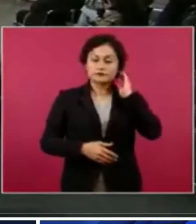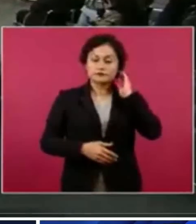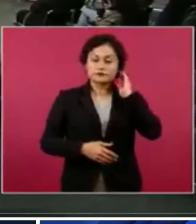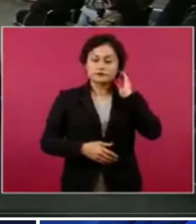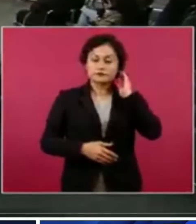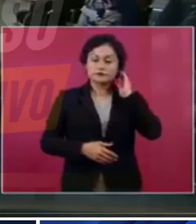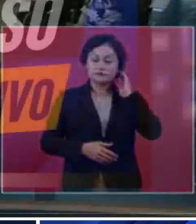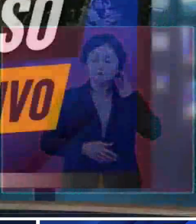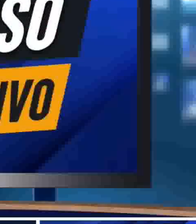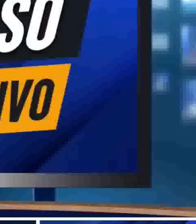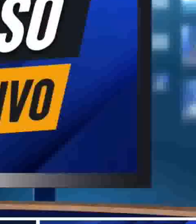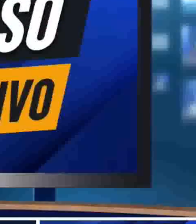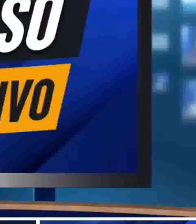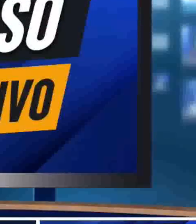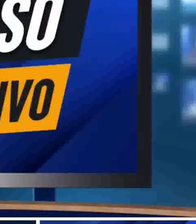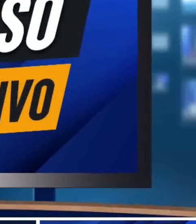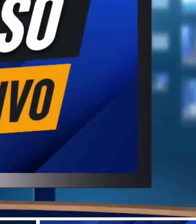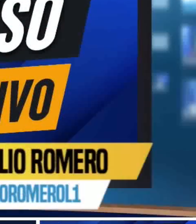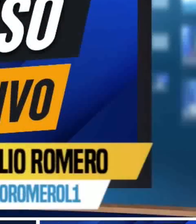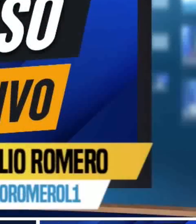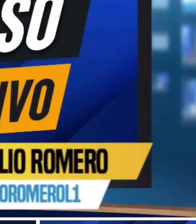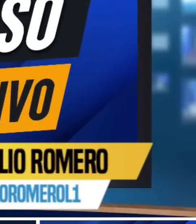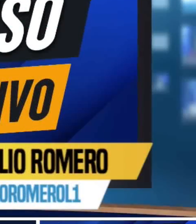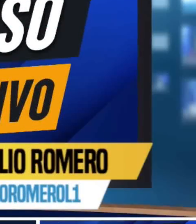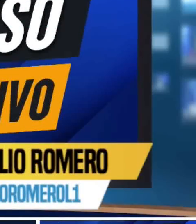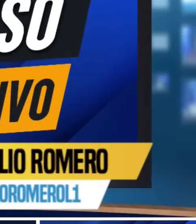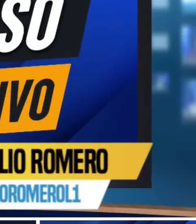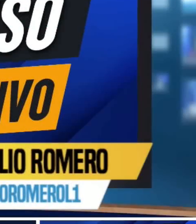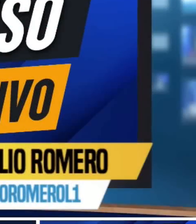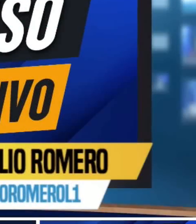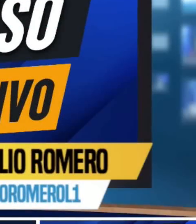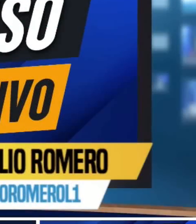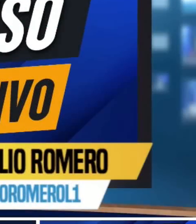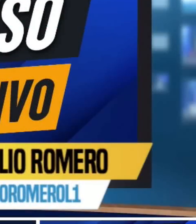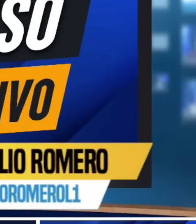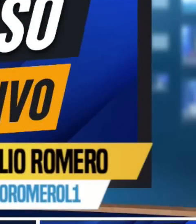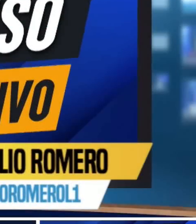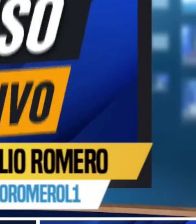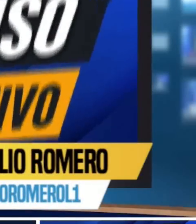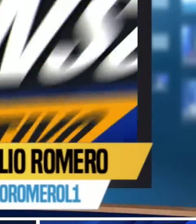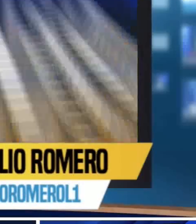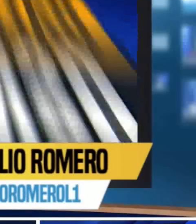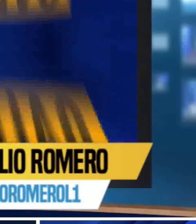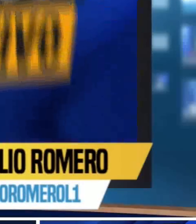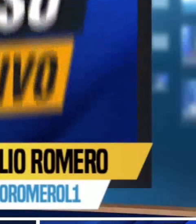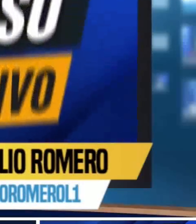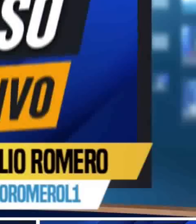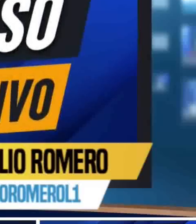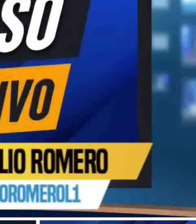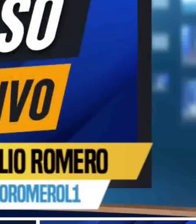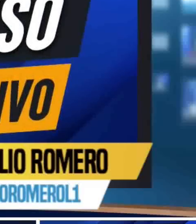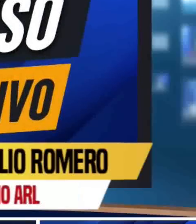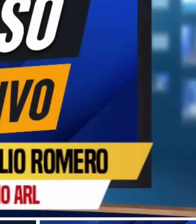trabajando. Ahí está lo que dijo el presidente López Obrador. Claudia Sheinbaum también pues dio parte,